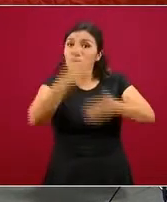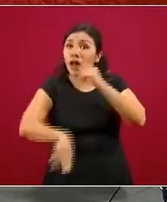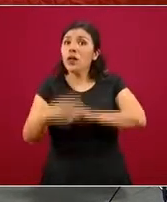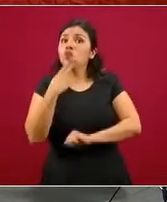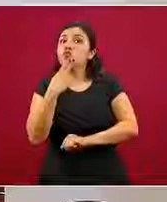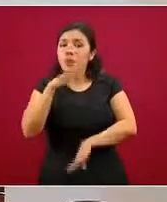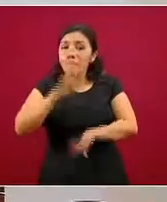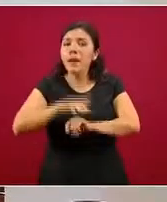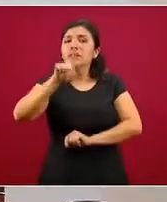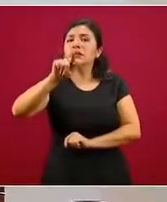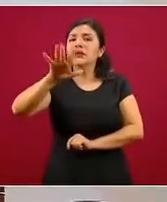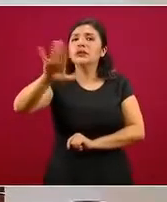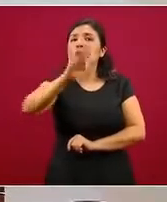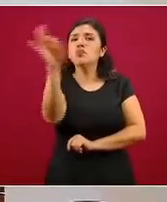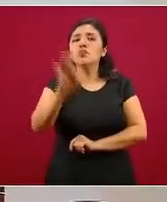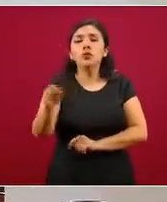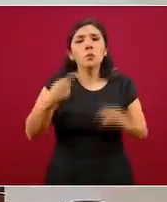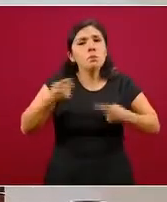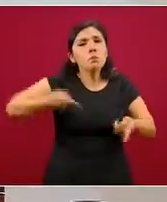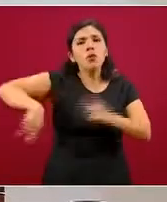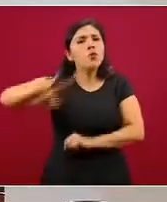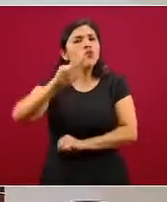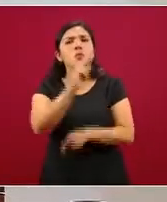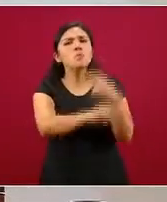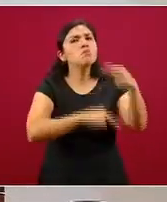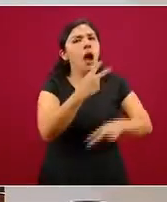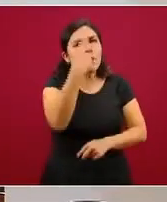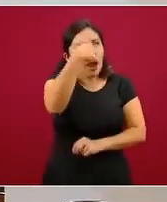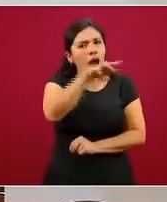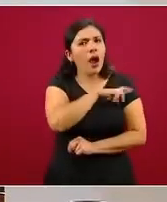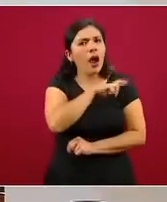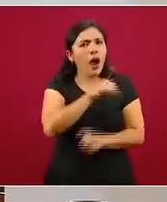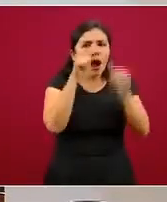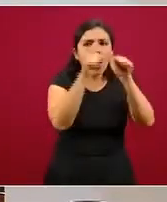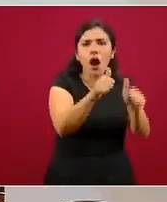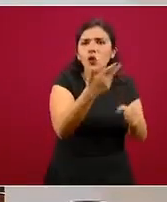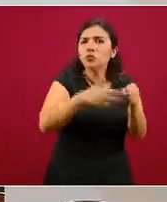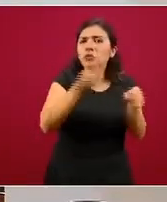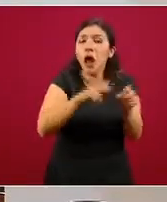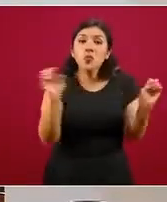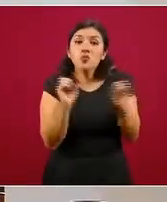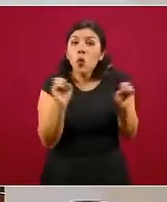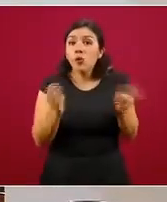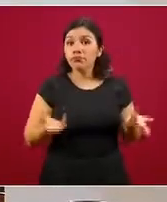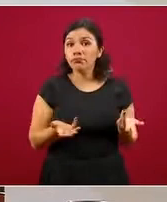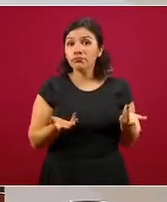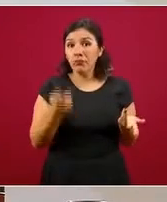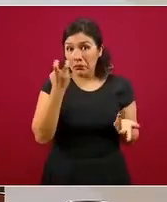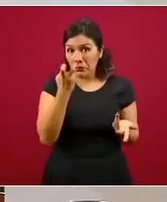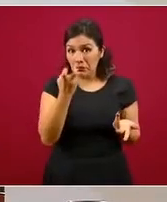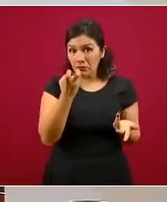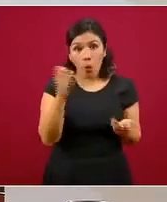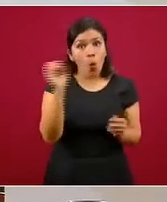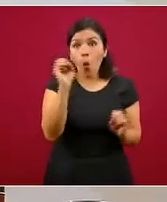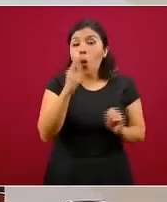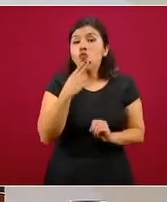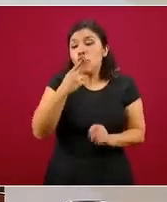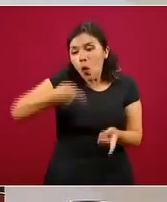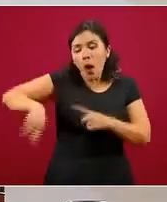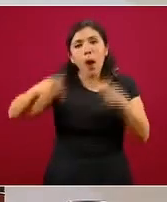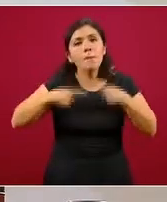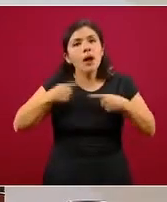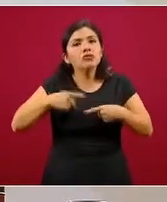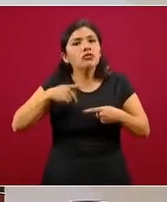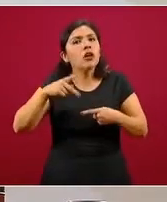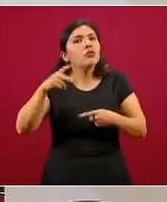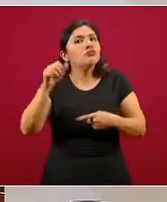del 75% de posibilidades de atención con el convenio existente, pero no está siendo utilizado